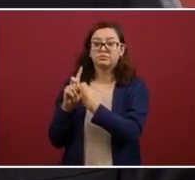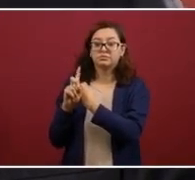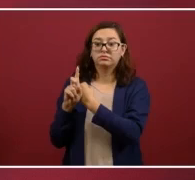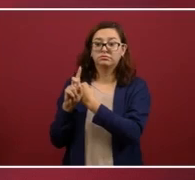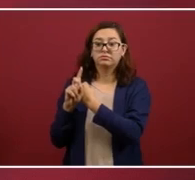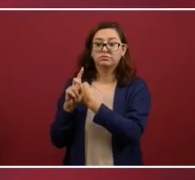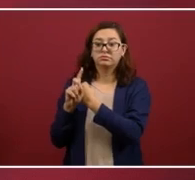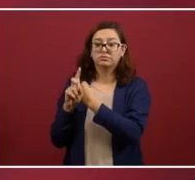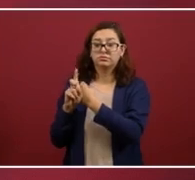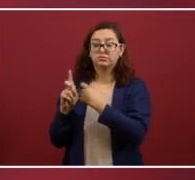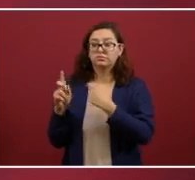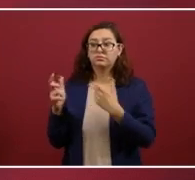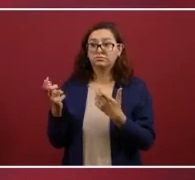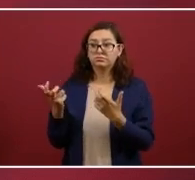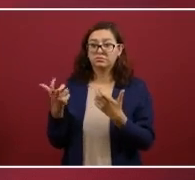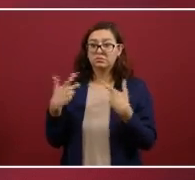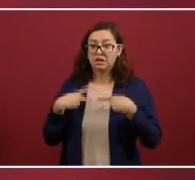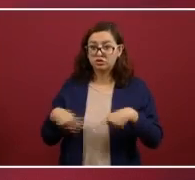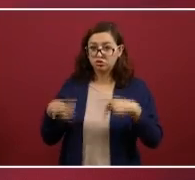tanta gente